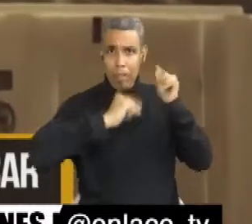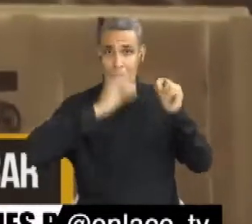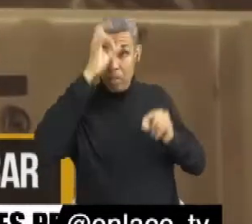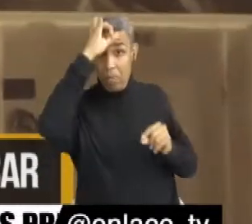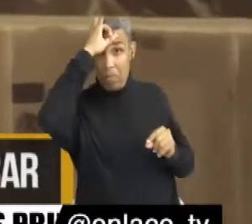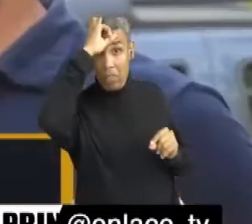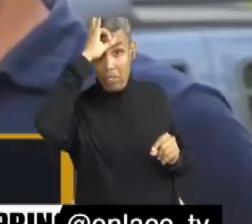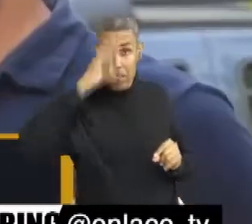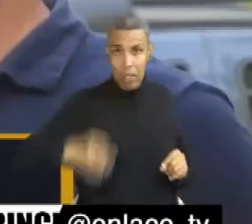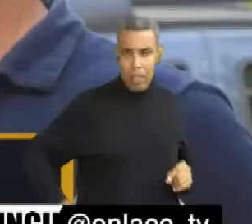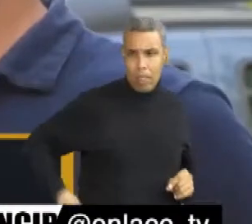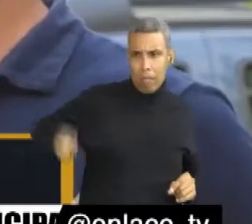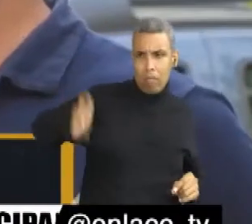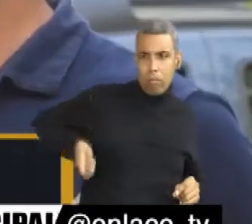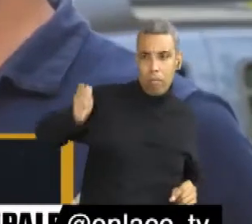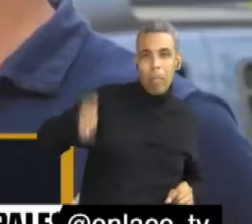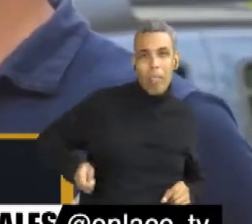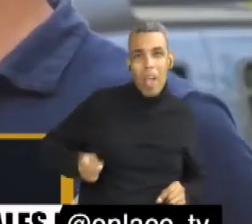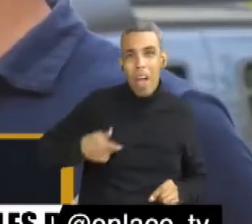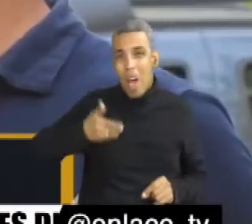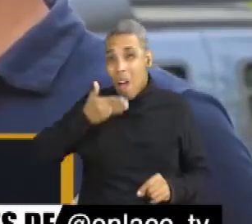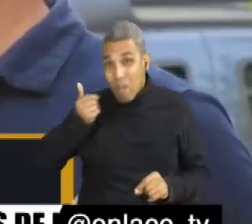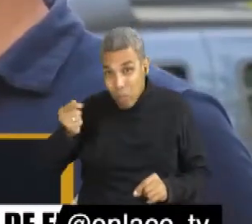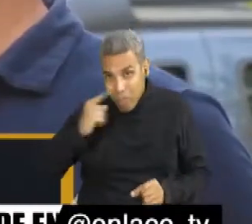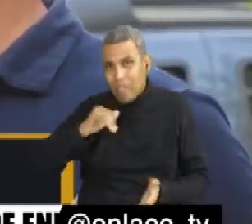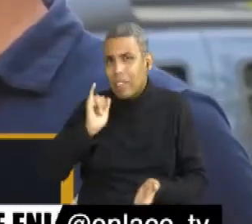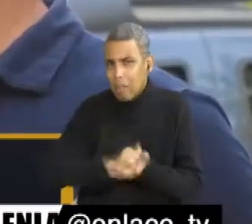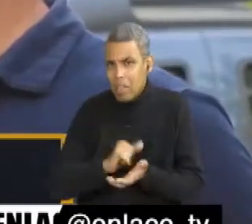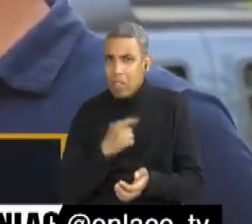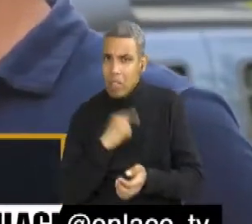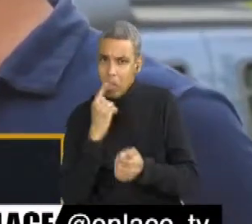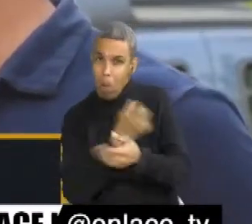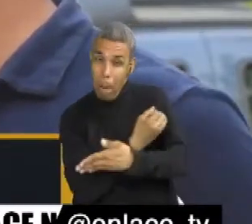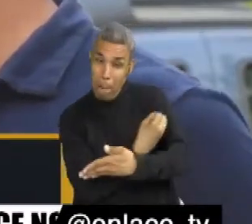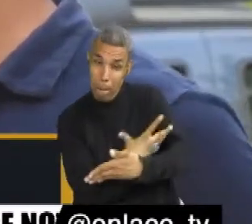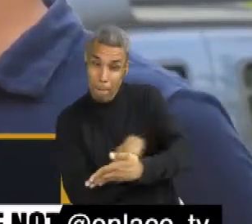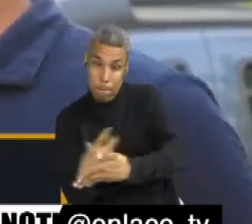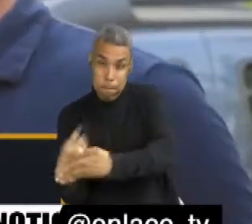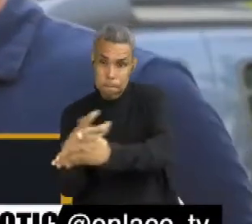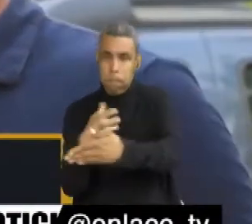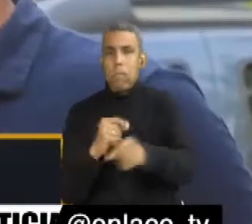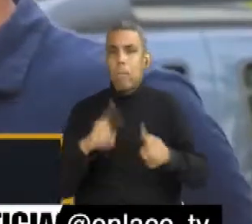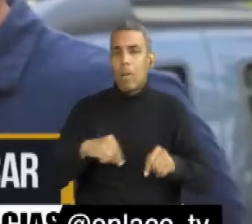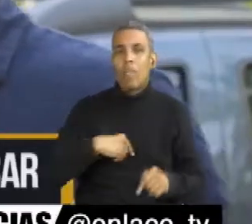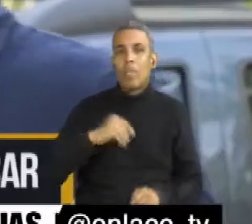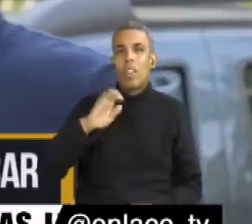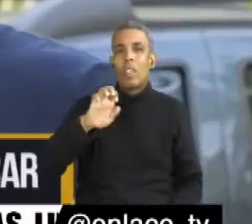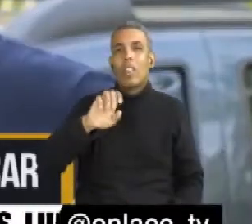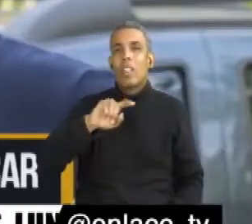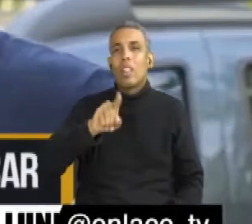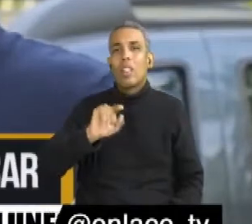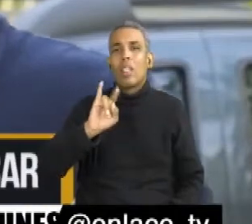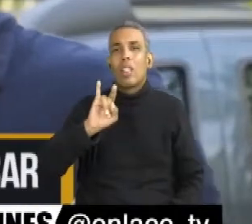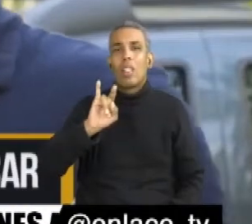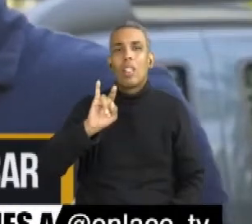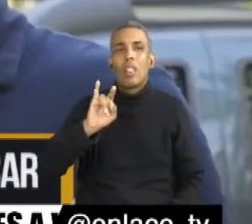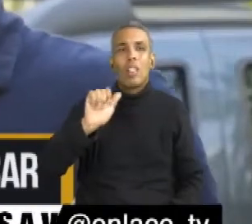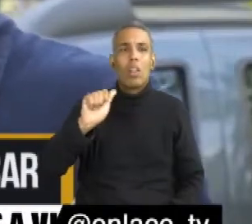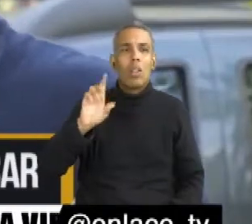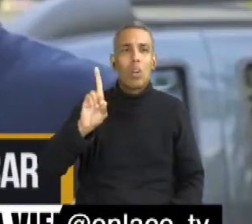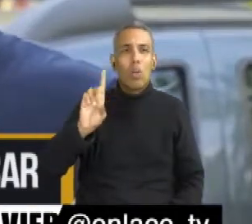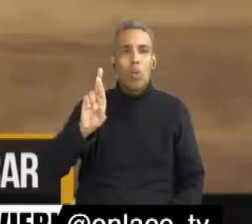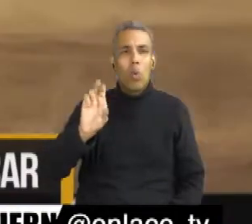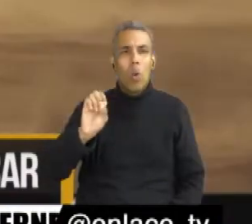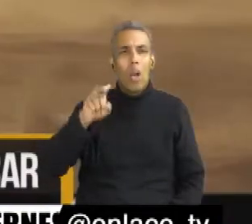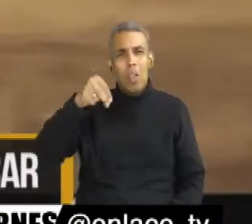Pasajeros, Escuadrón Suicida, se me escapan algunas porque son 26